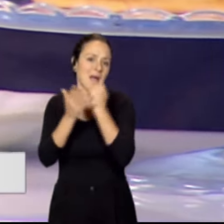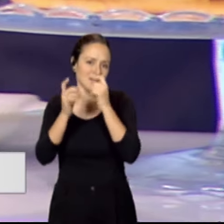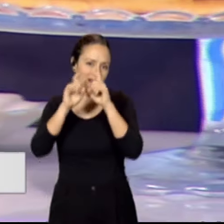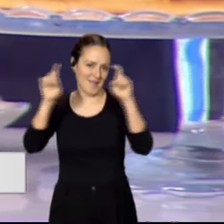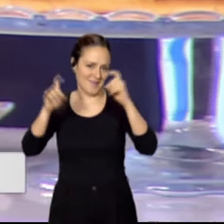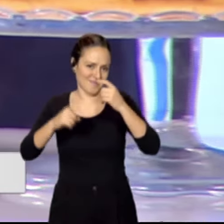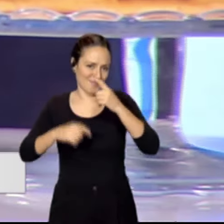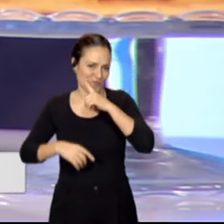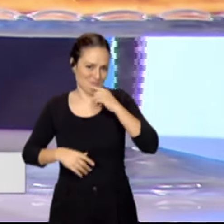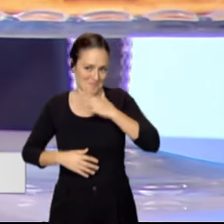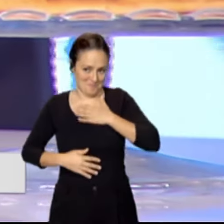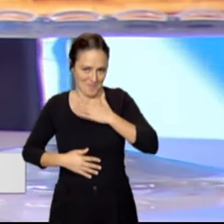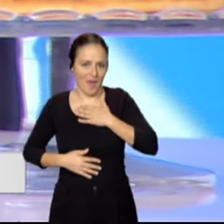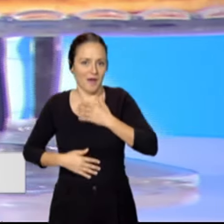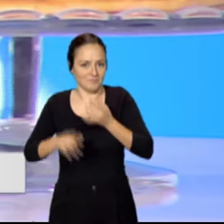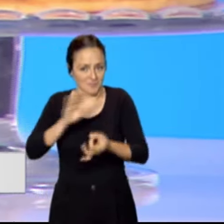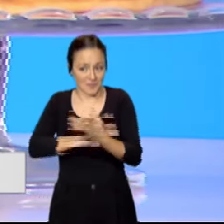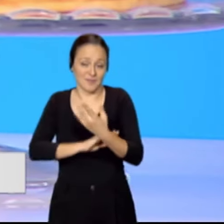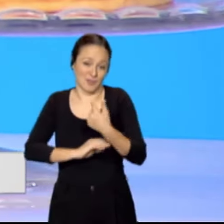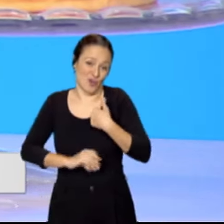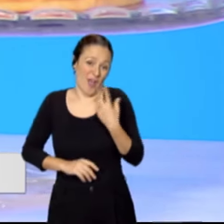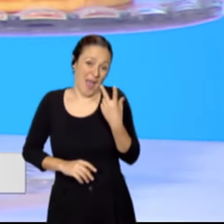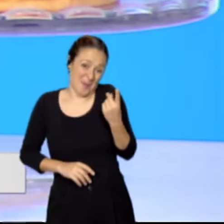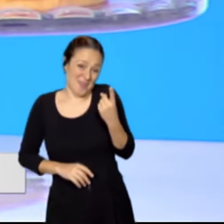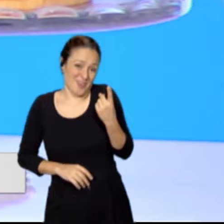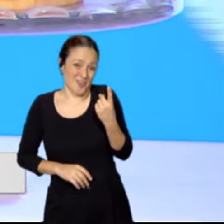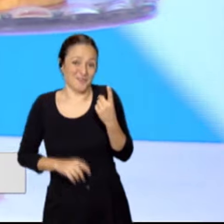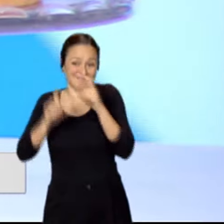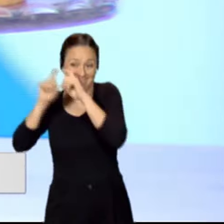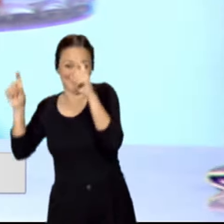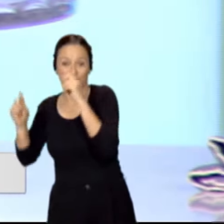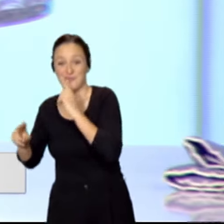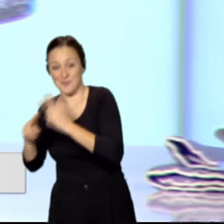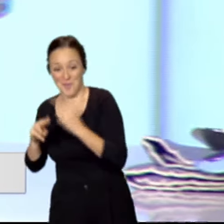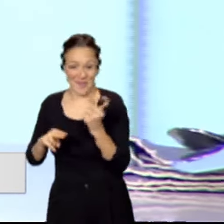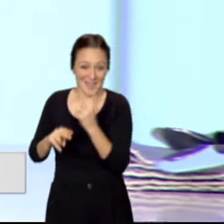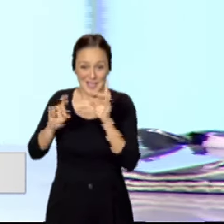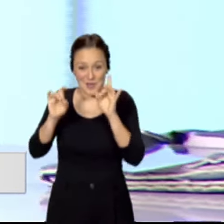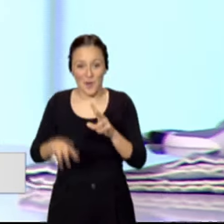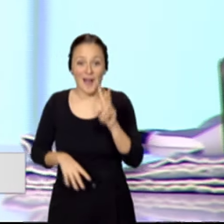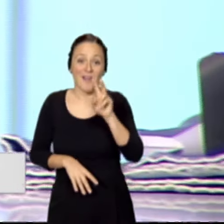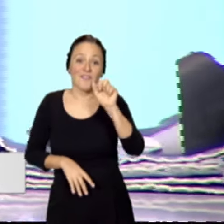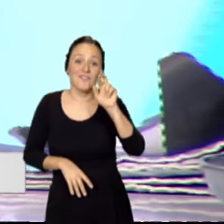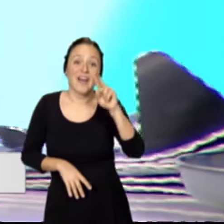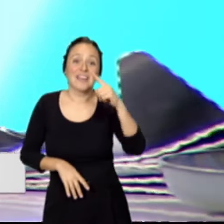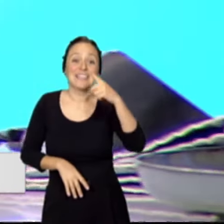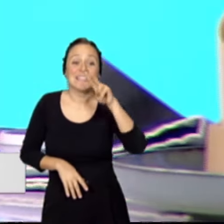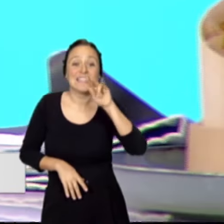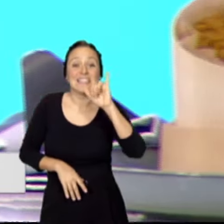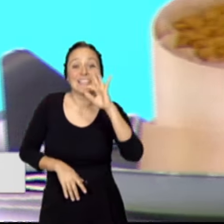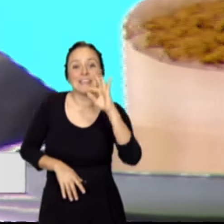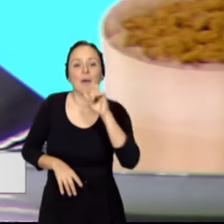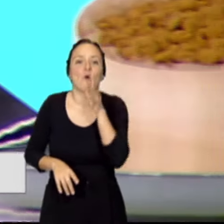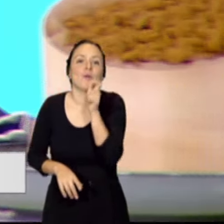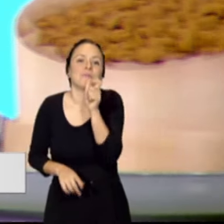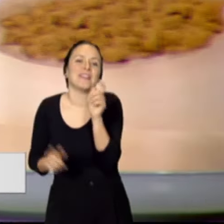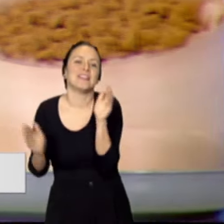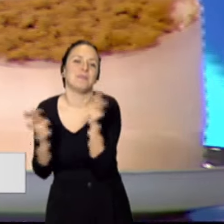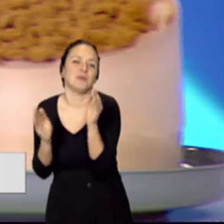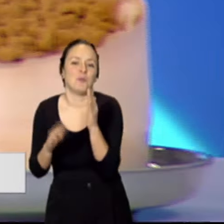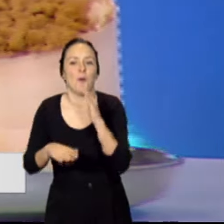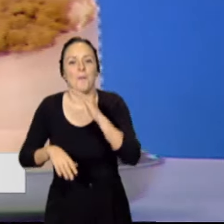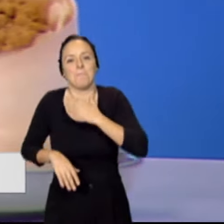chisque vargu va arraigado a mi apellido que soy Vargas aquello el del disminutivo del miño del eh De eso tan cariñoso